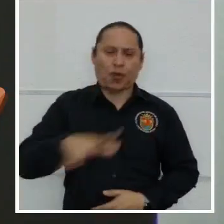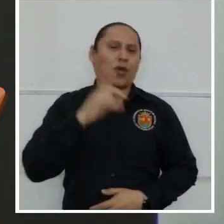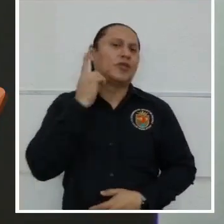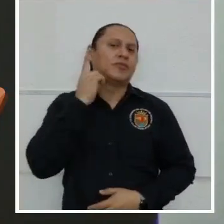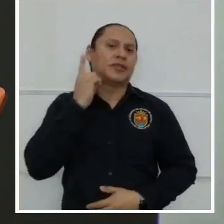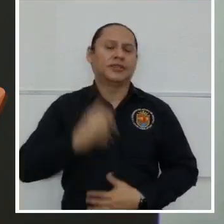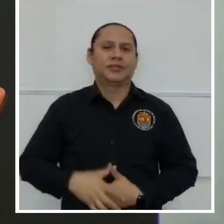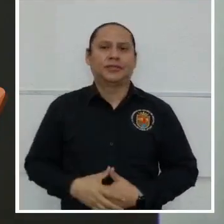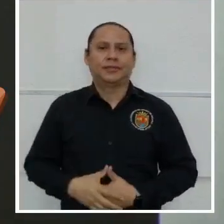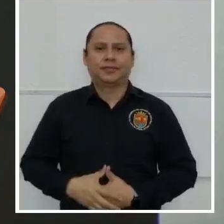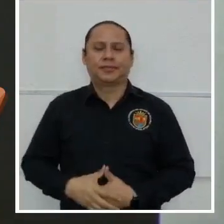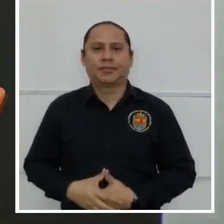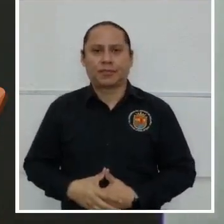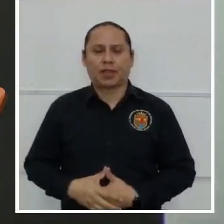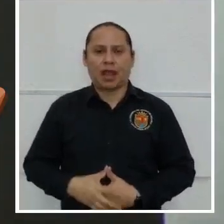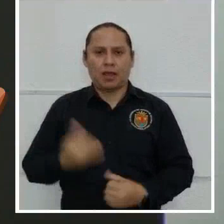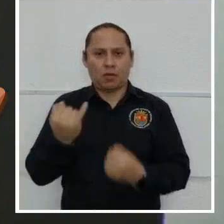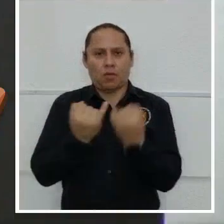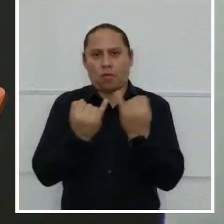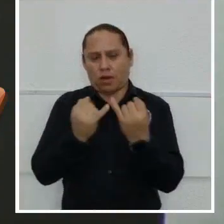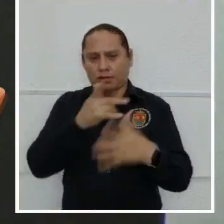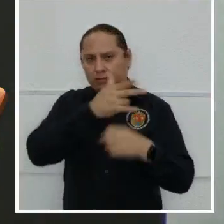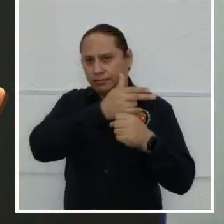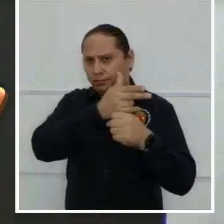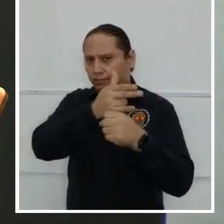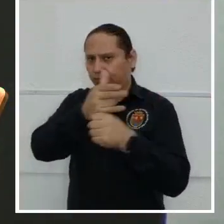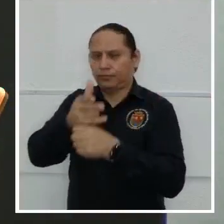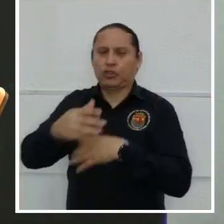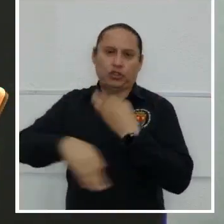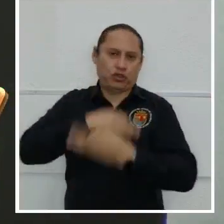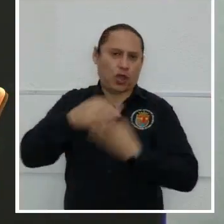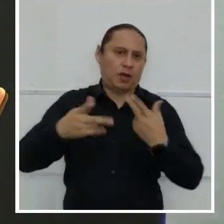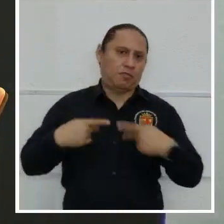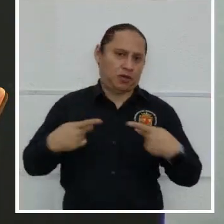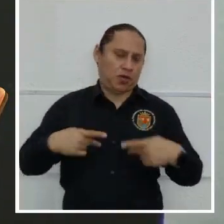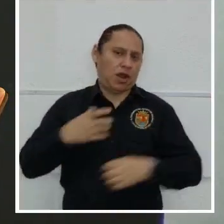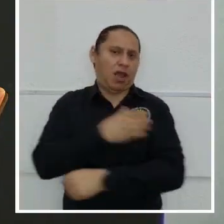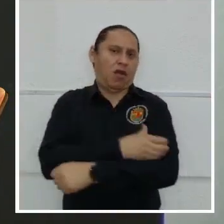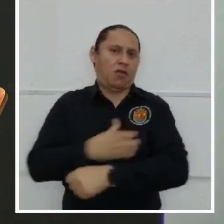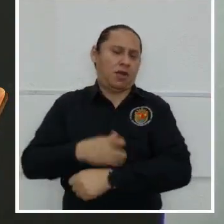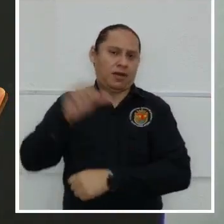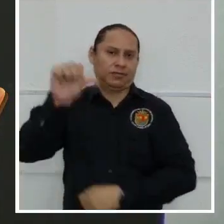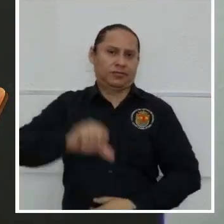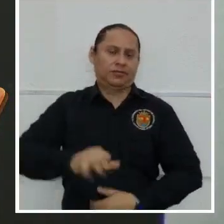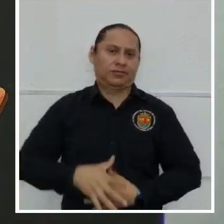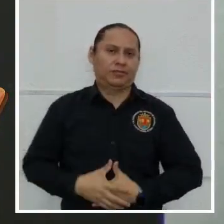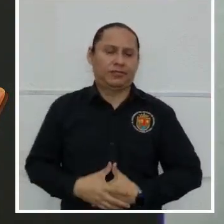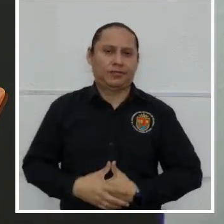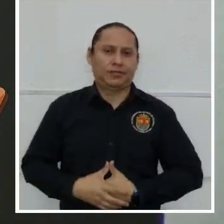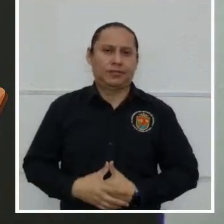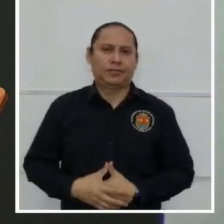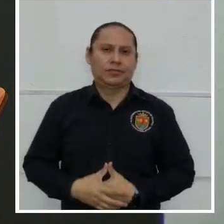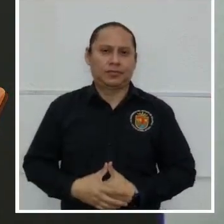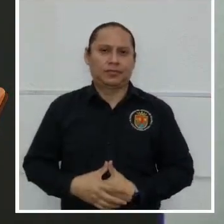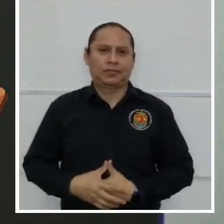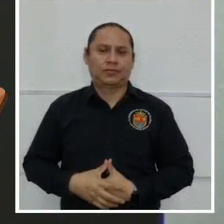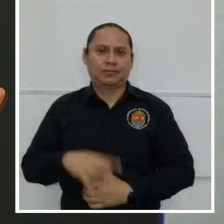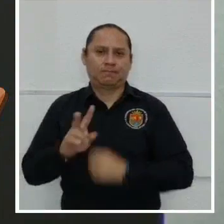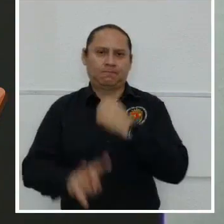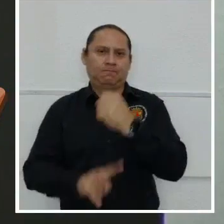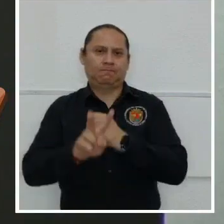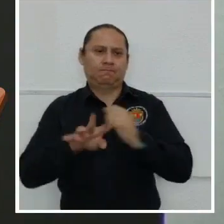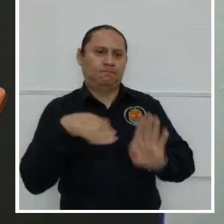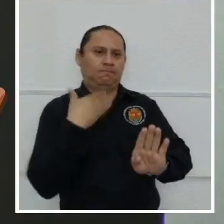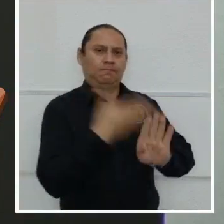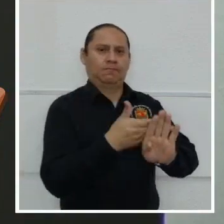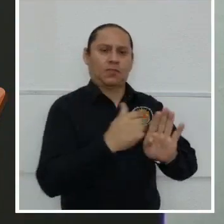diputados locales, a los medios de comunicación y a todo el público en general que hoy está con nosotros. La violencia debe